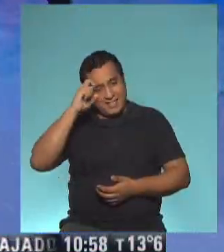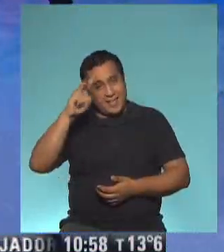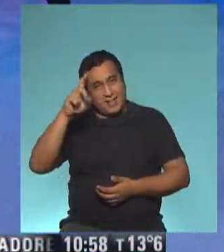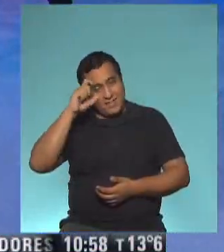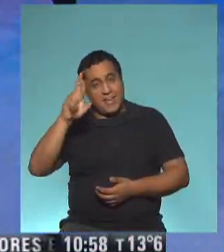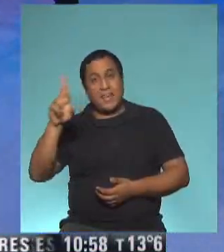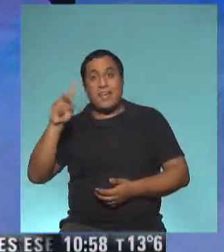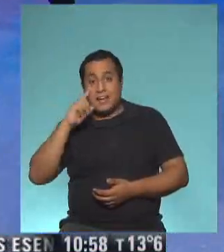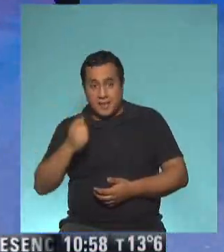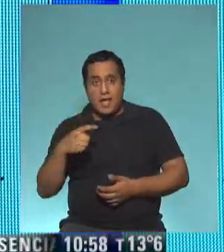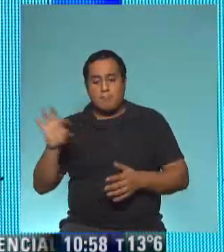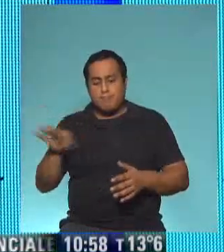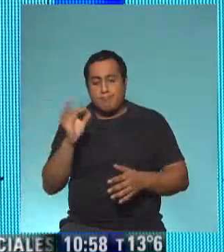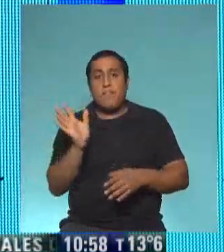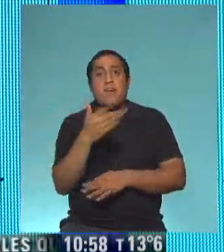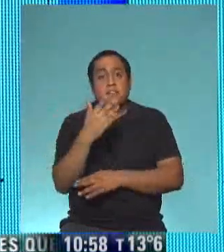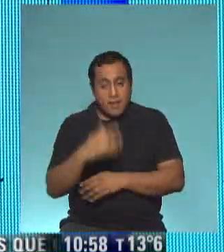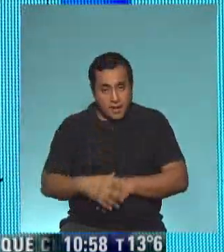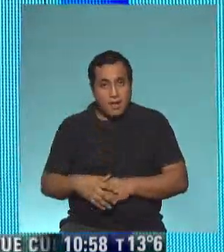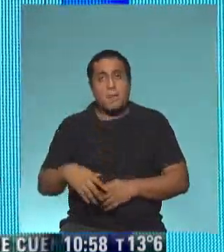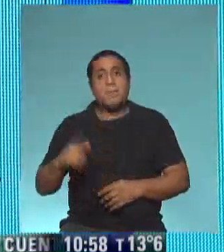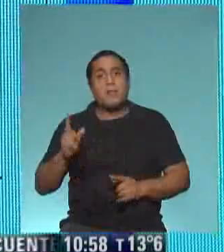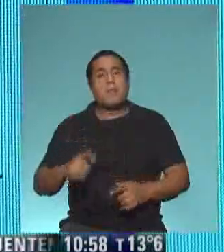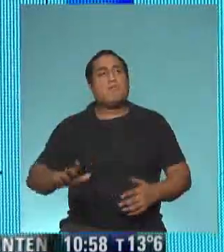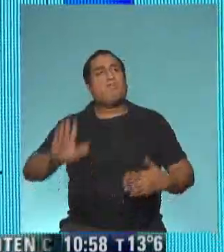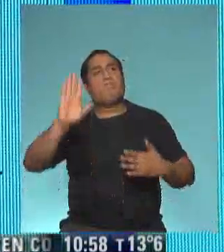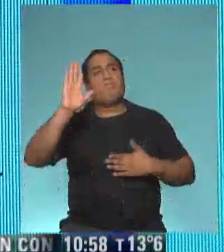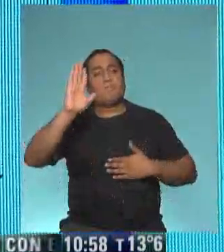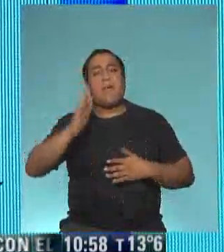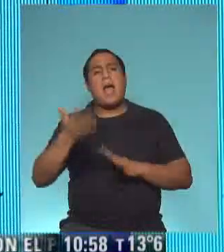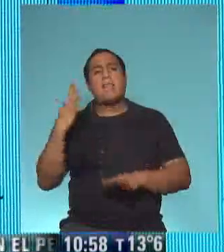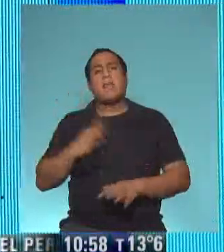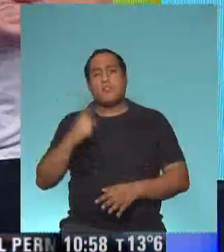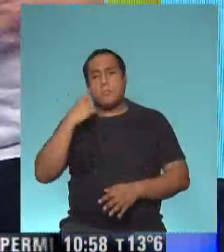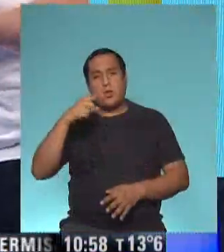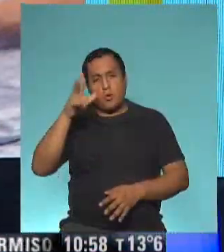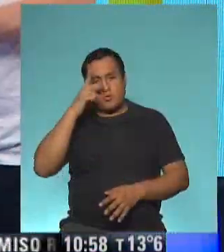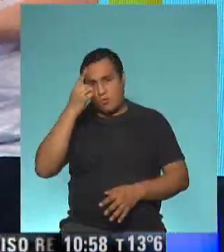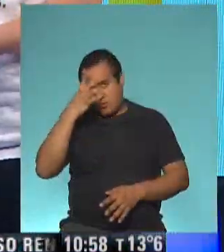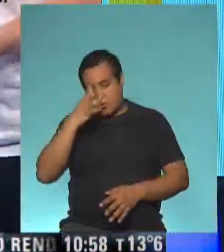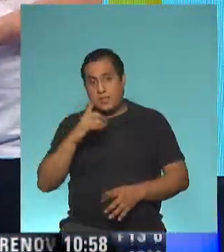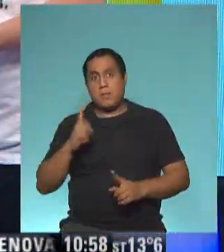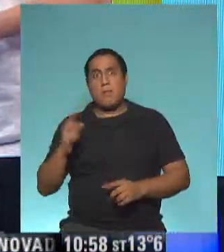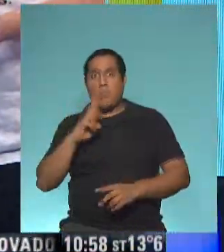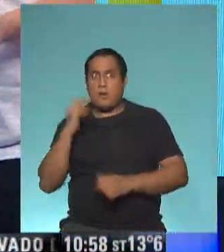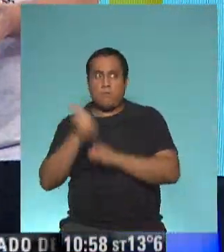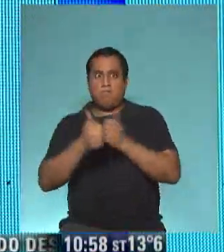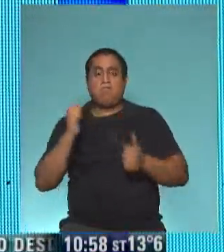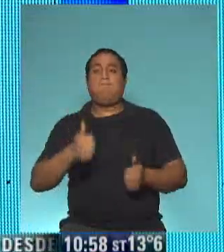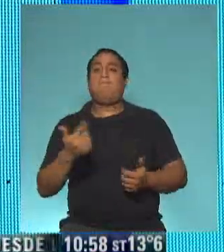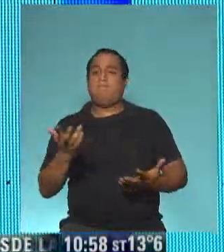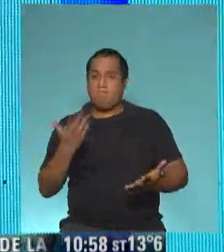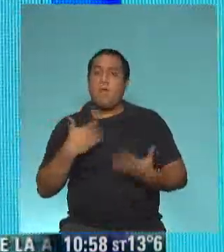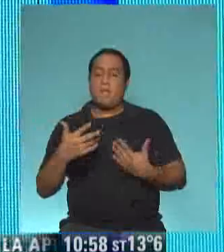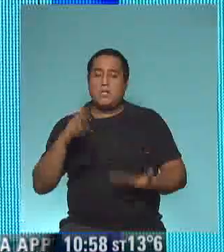la que conoció nuestra bandera que estuvo también en la jugada del mil 812 luego de la presencia de las mujeres familiares o la persona las